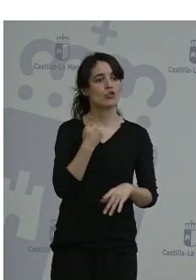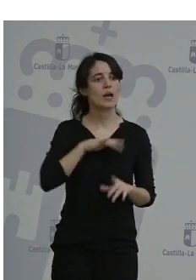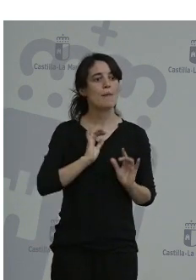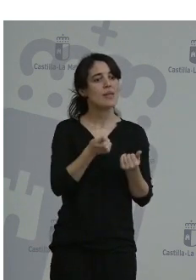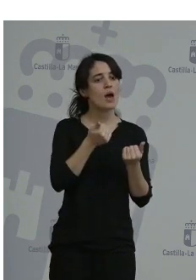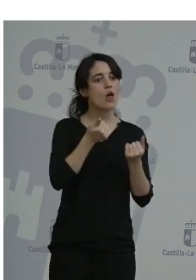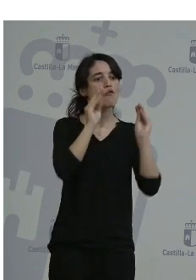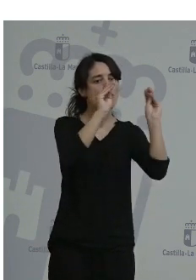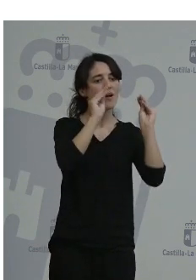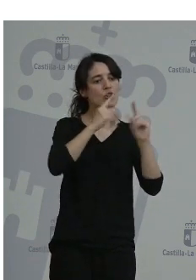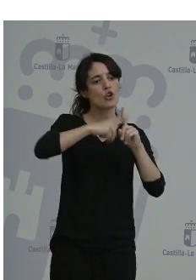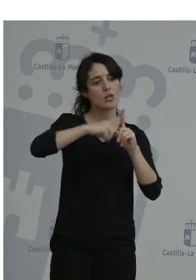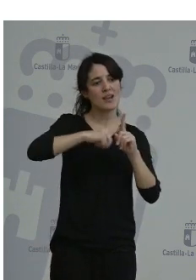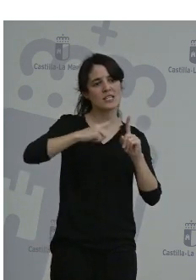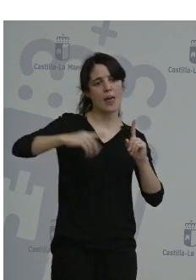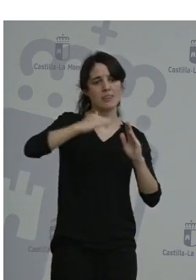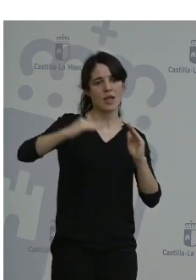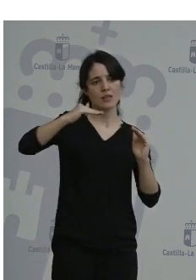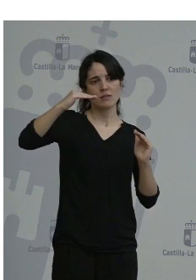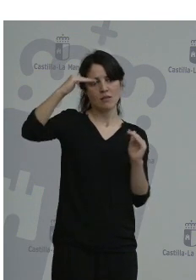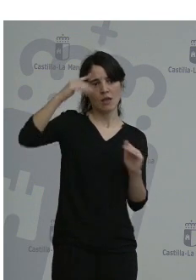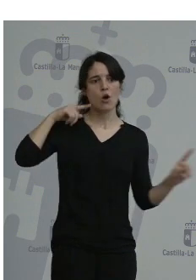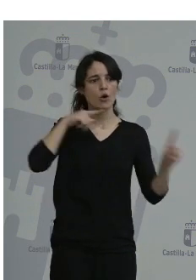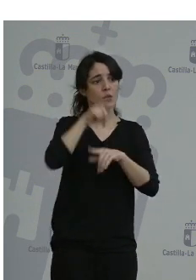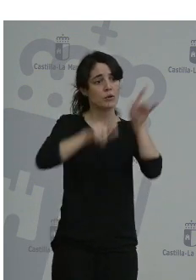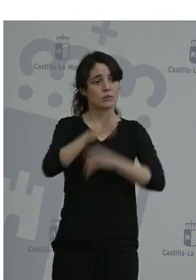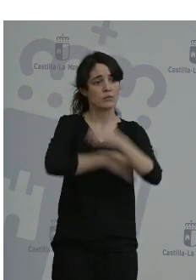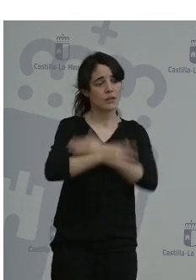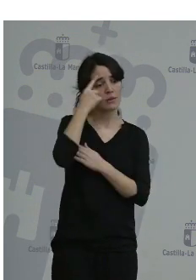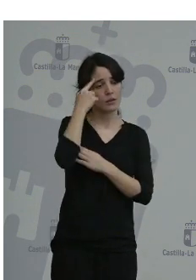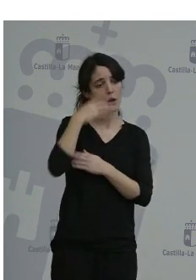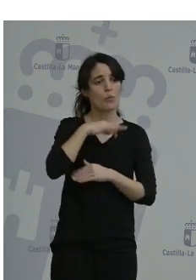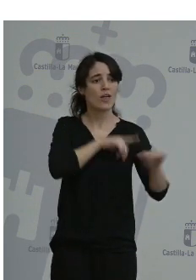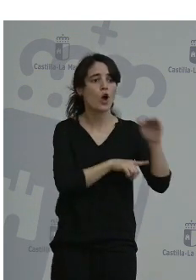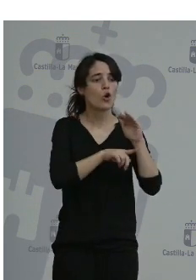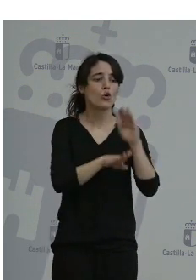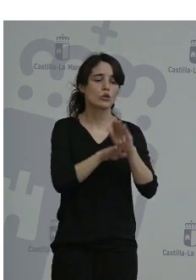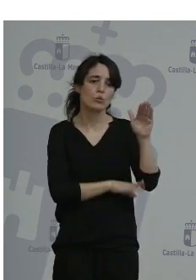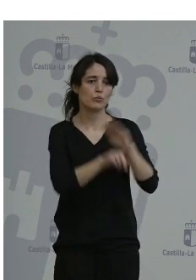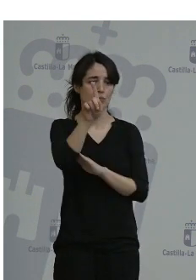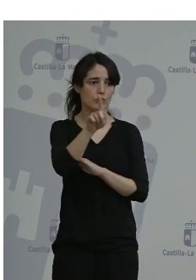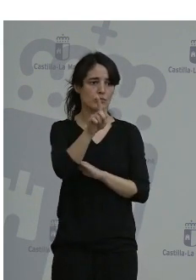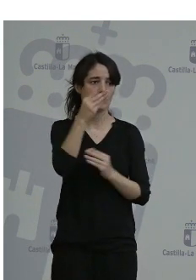para que la discapacidad intelectual pueda seguir creciendo en todos esos aspectos.